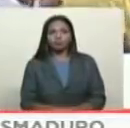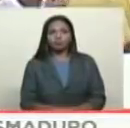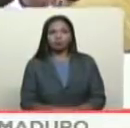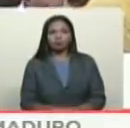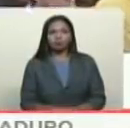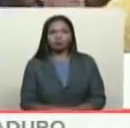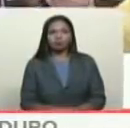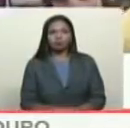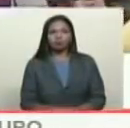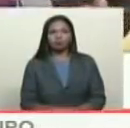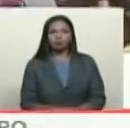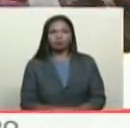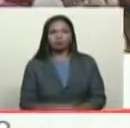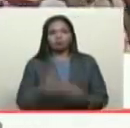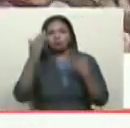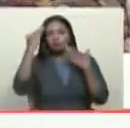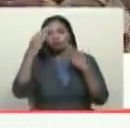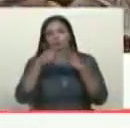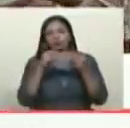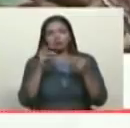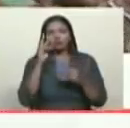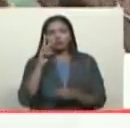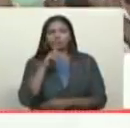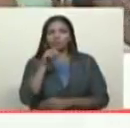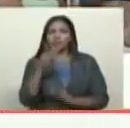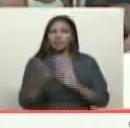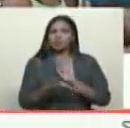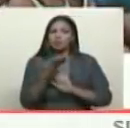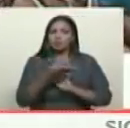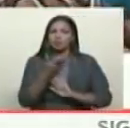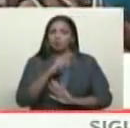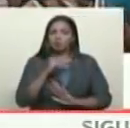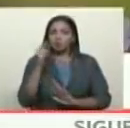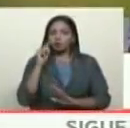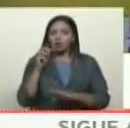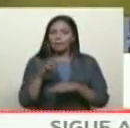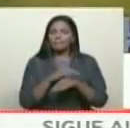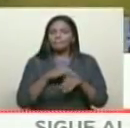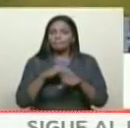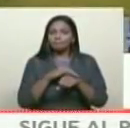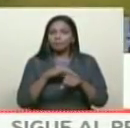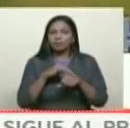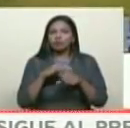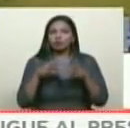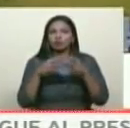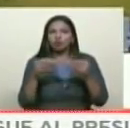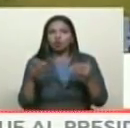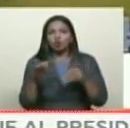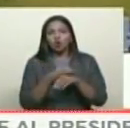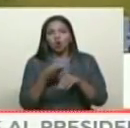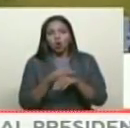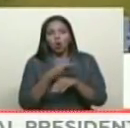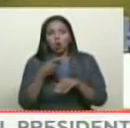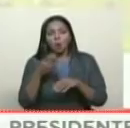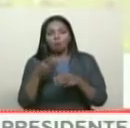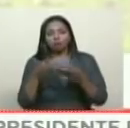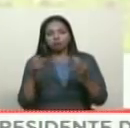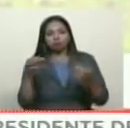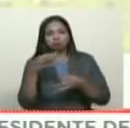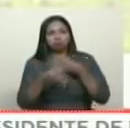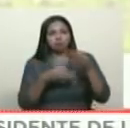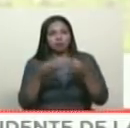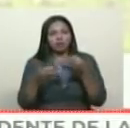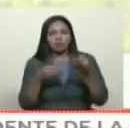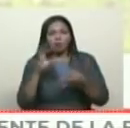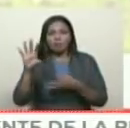Mi saludo, pues. Fíjense ustedes, esto es muy importante. Yo quiero que el ministro y los gobernadores le expliquemos al